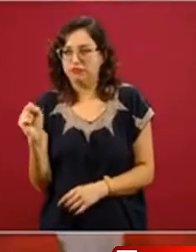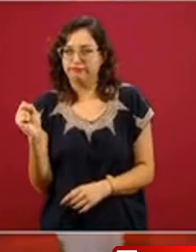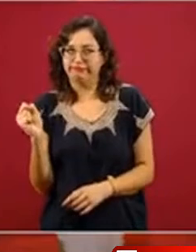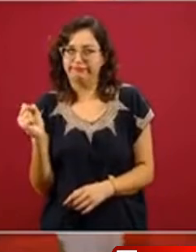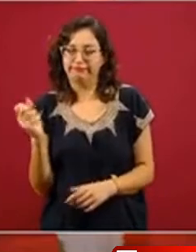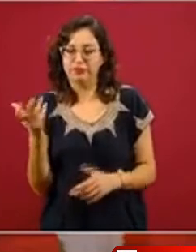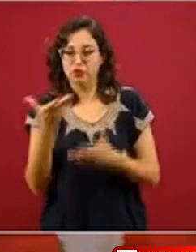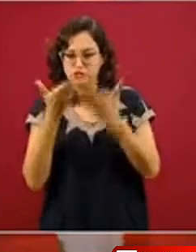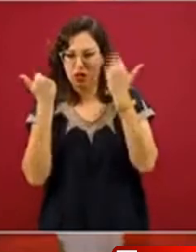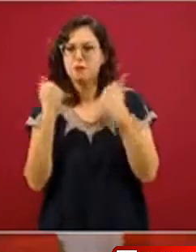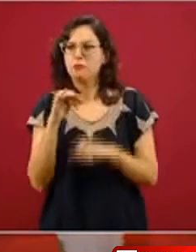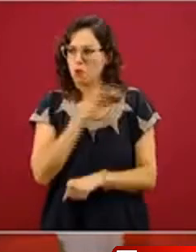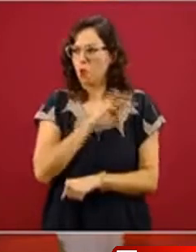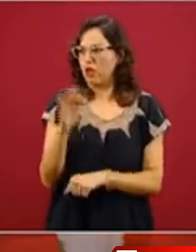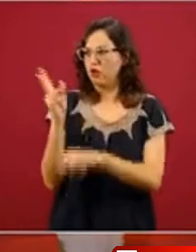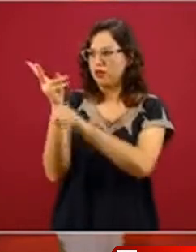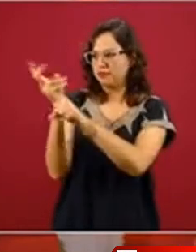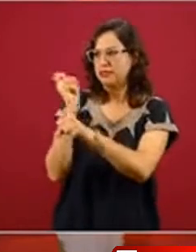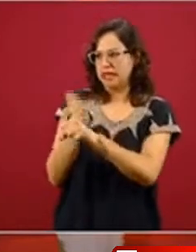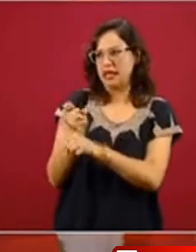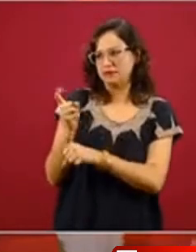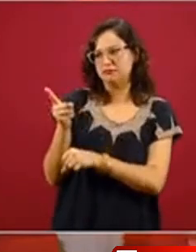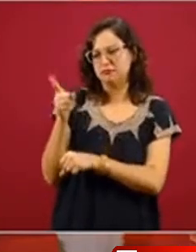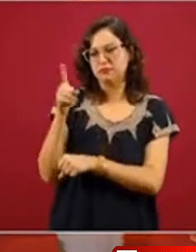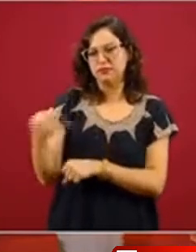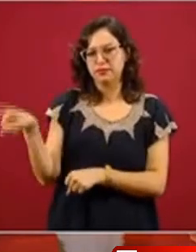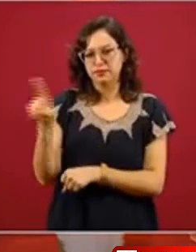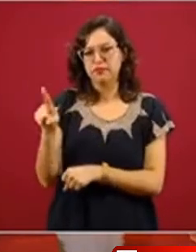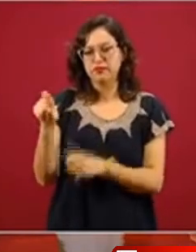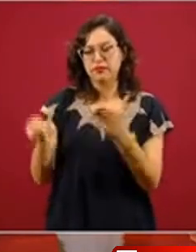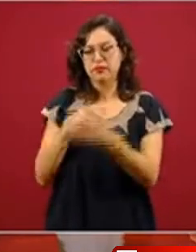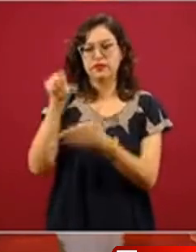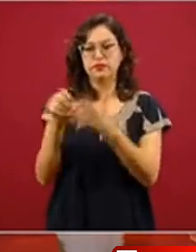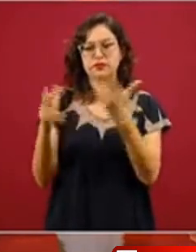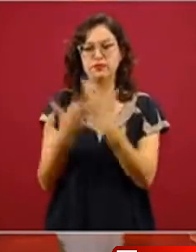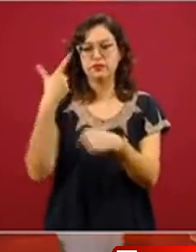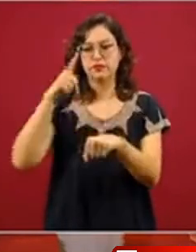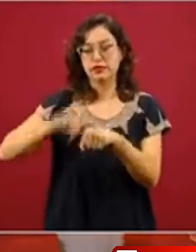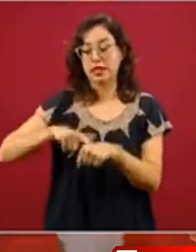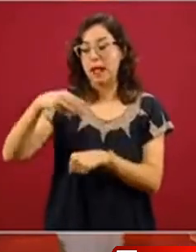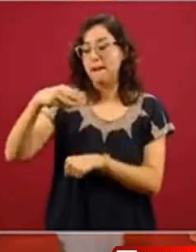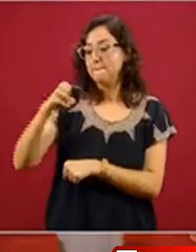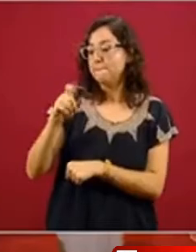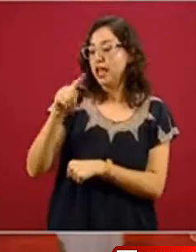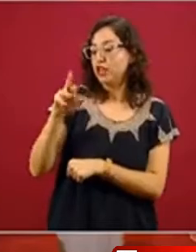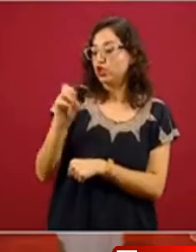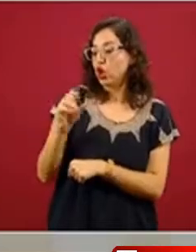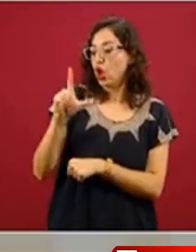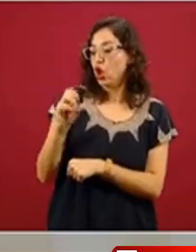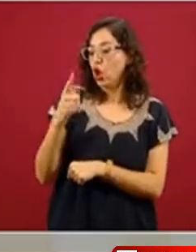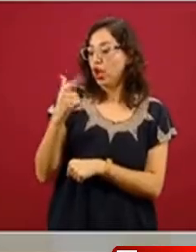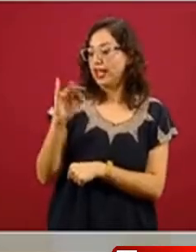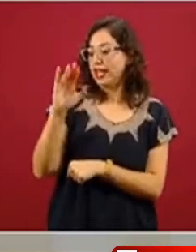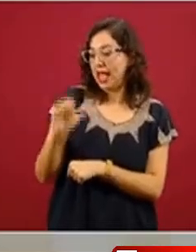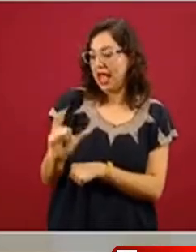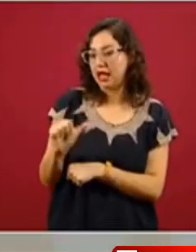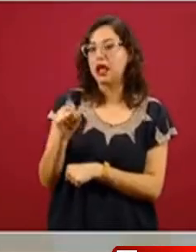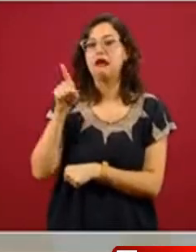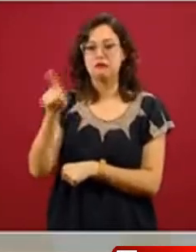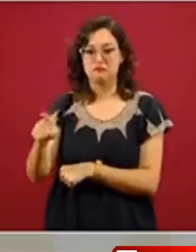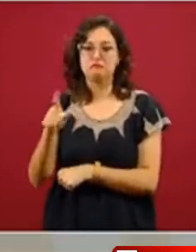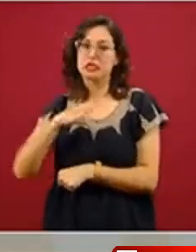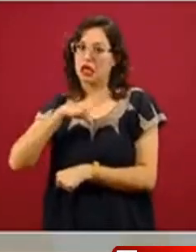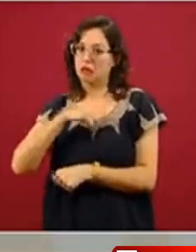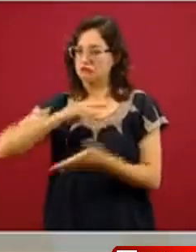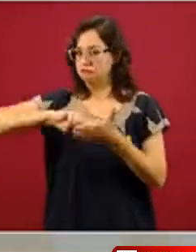técnica, podemos invitar a nuestros colegas del Centro Nacional de Metrología y Normalización, donde hay ingenieros e ingenieras